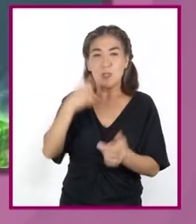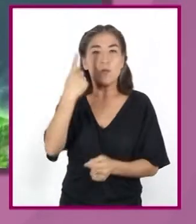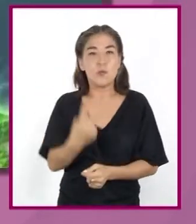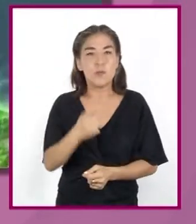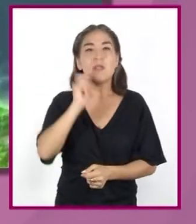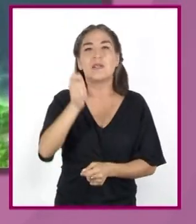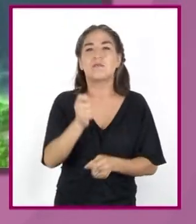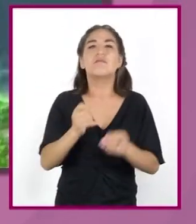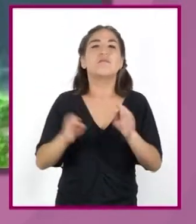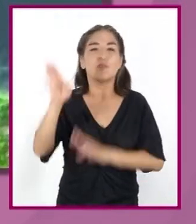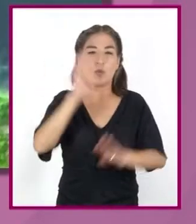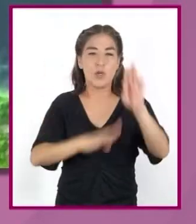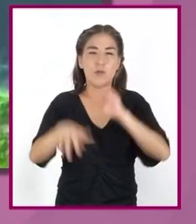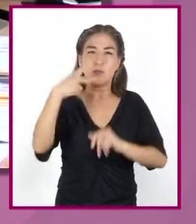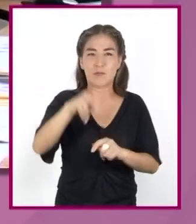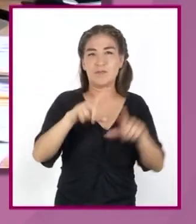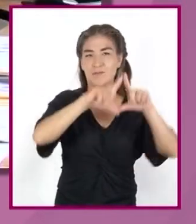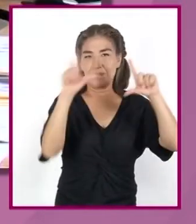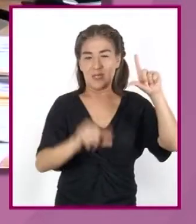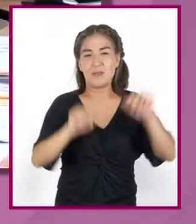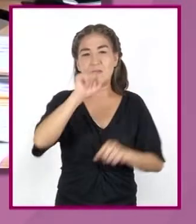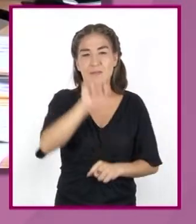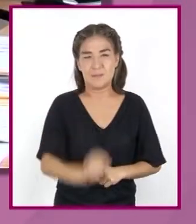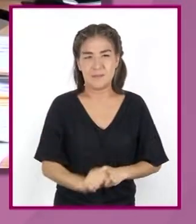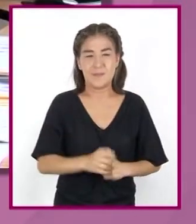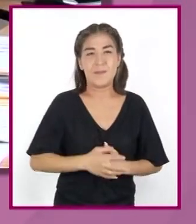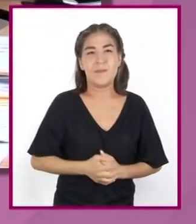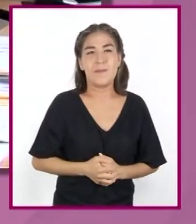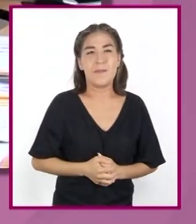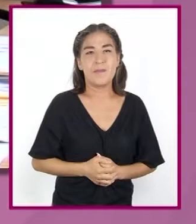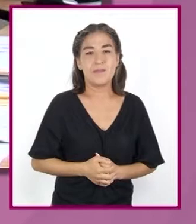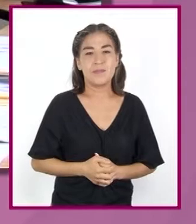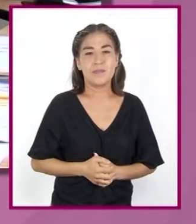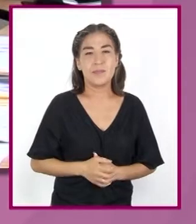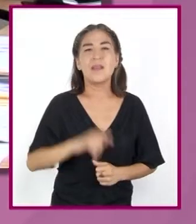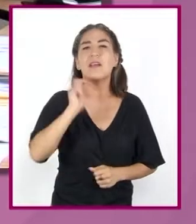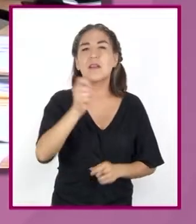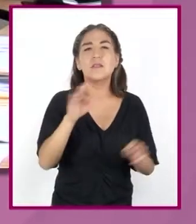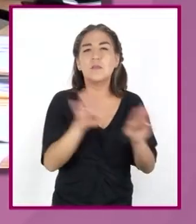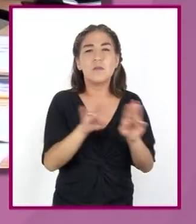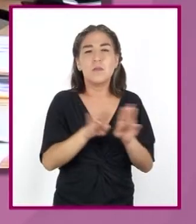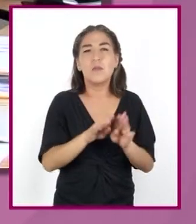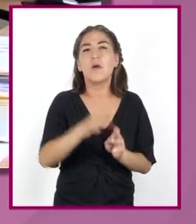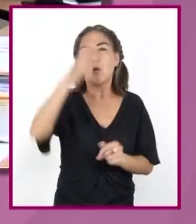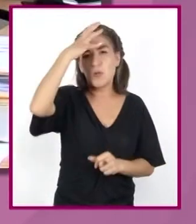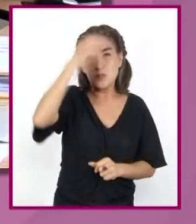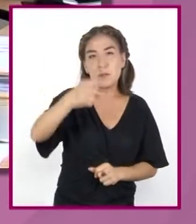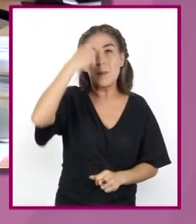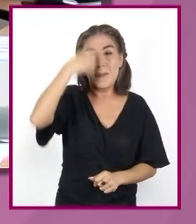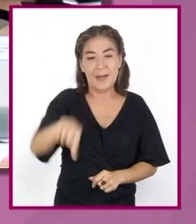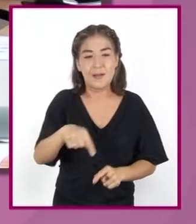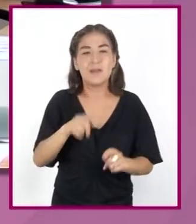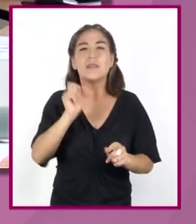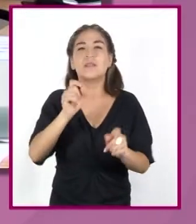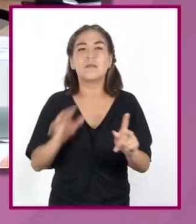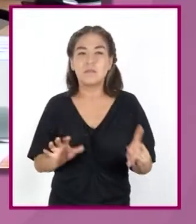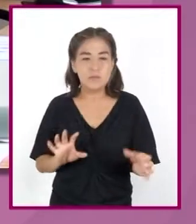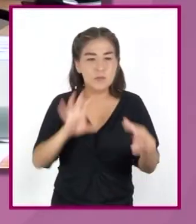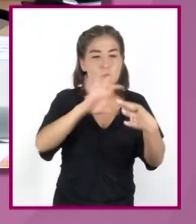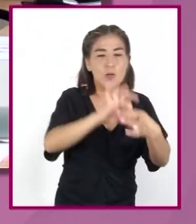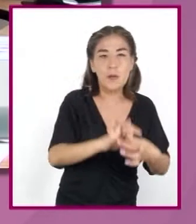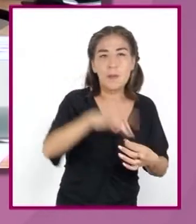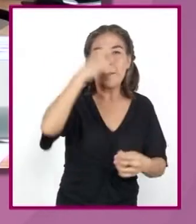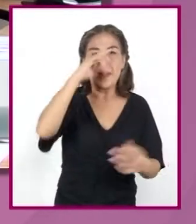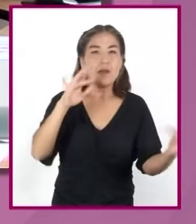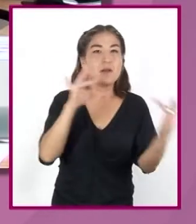Corredor Biológico Mesoamericano. El Corredor Biológico se creó como un concepto que trata de vincular, de conectar